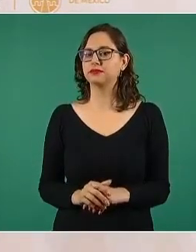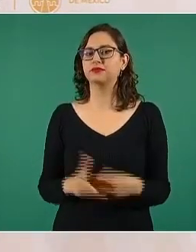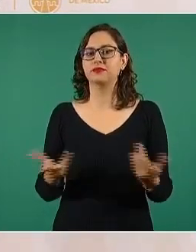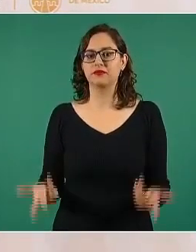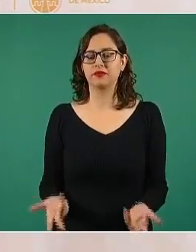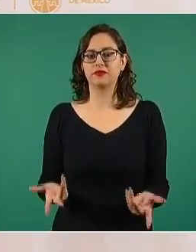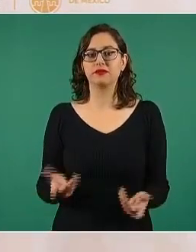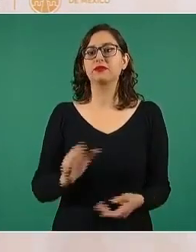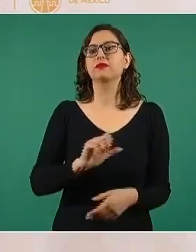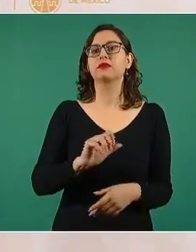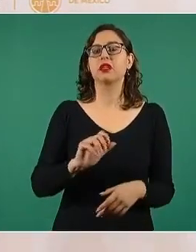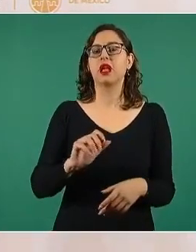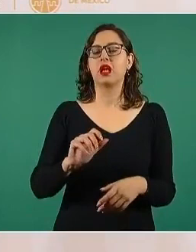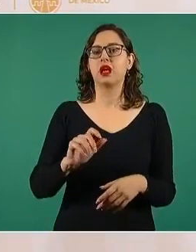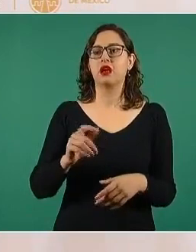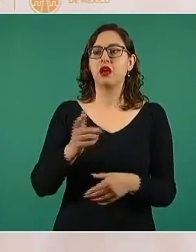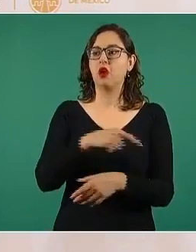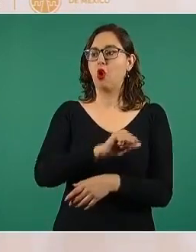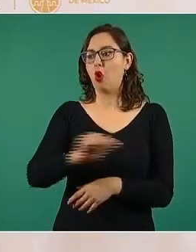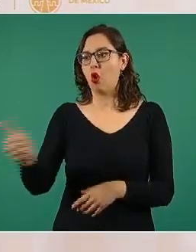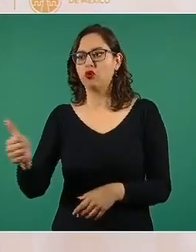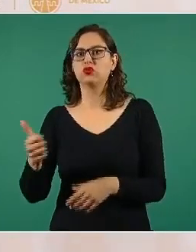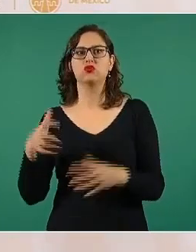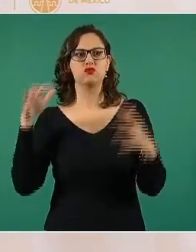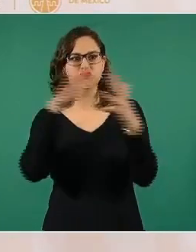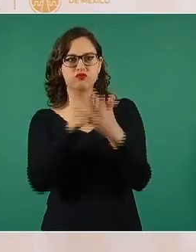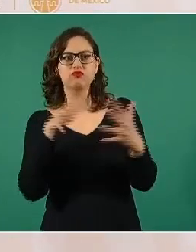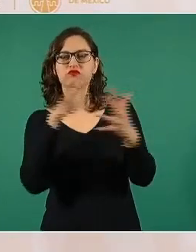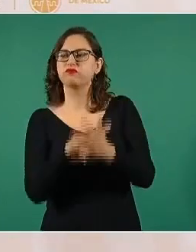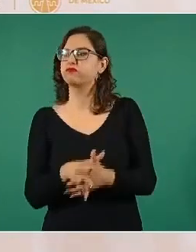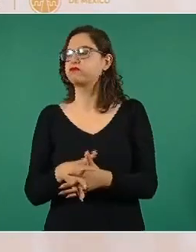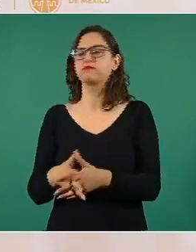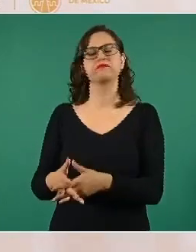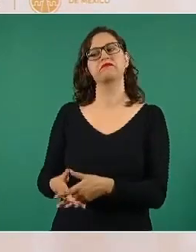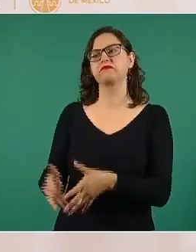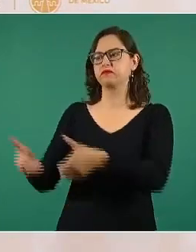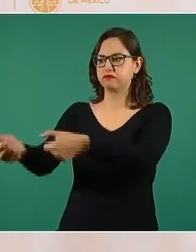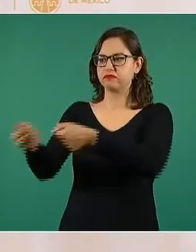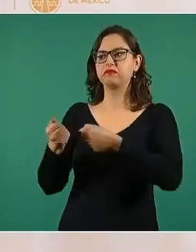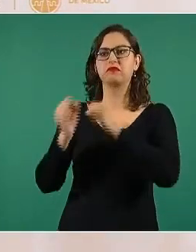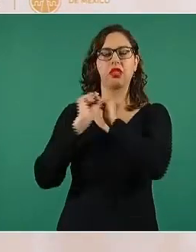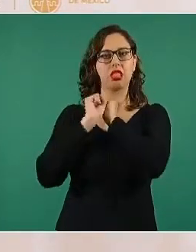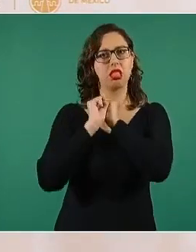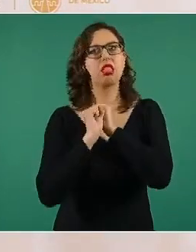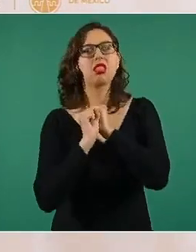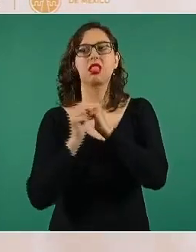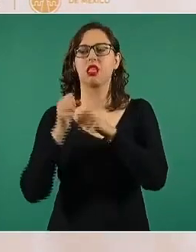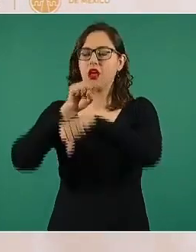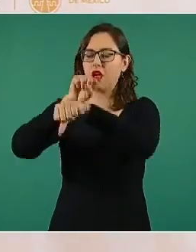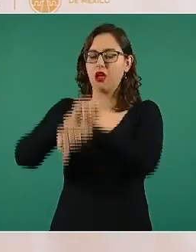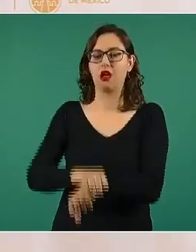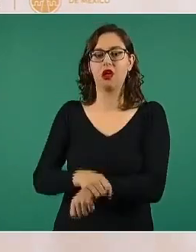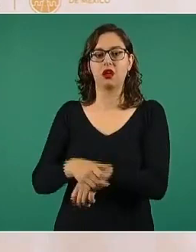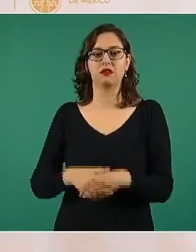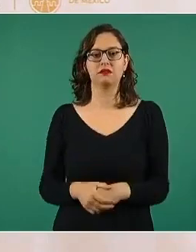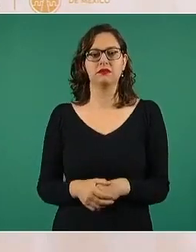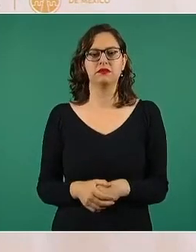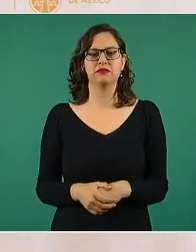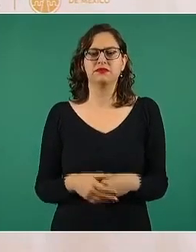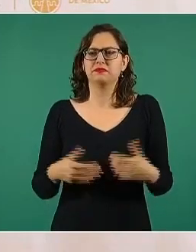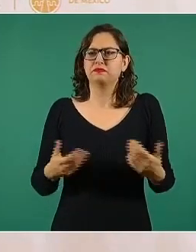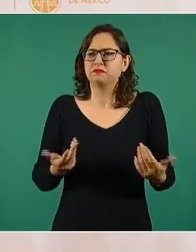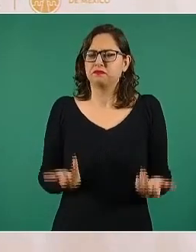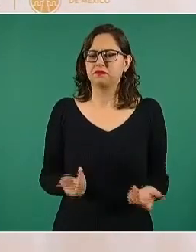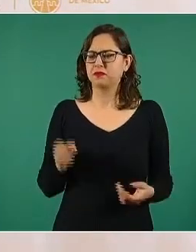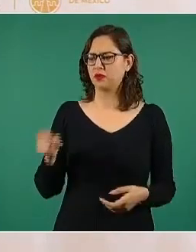a los que resistían. Pero tampoco debe verse a Cortés